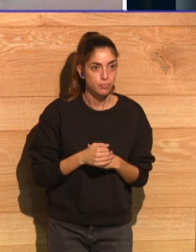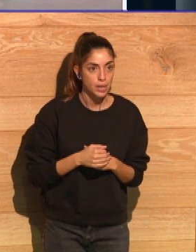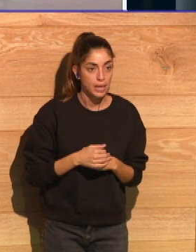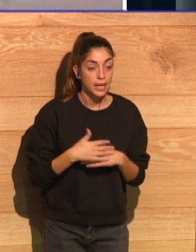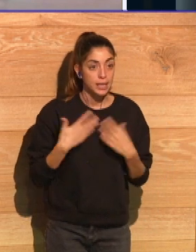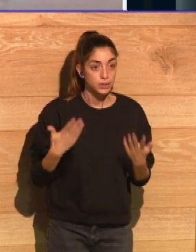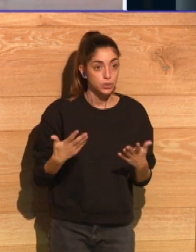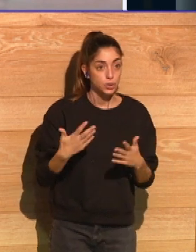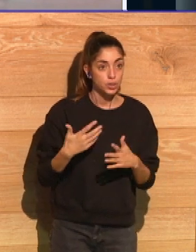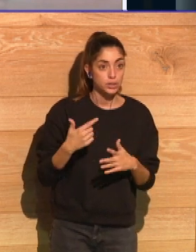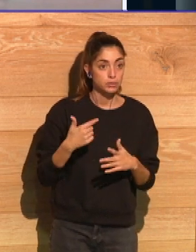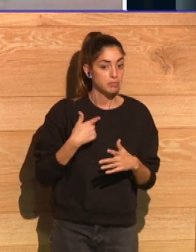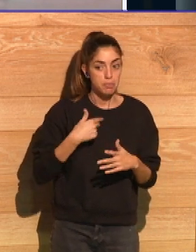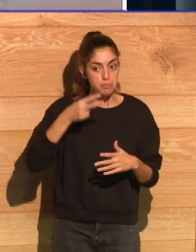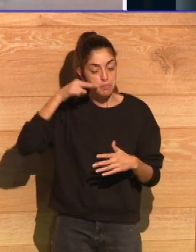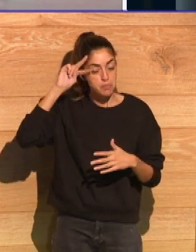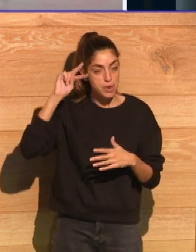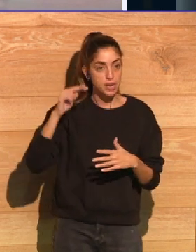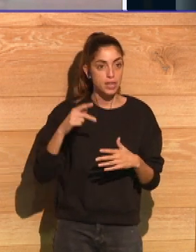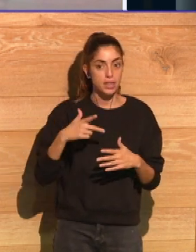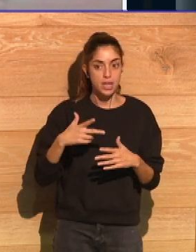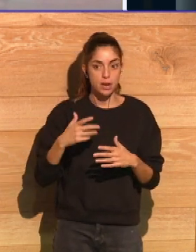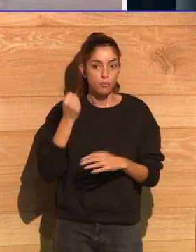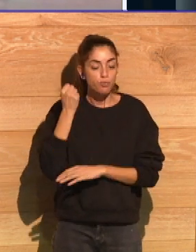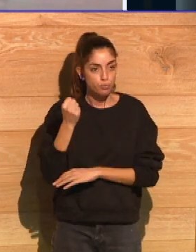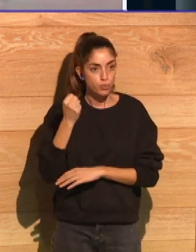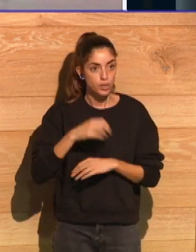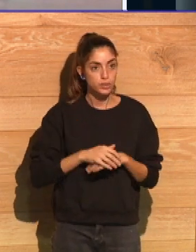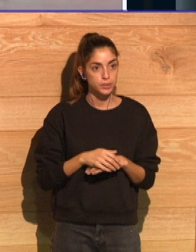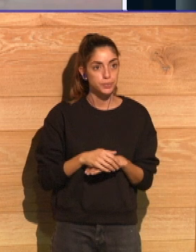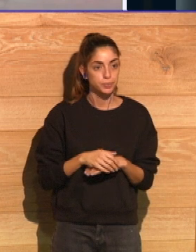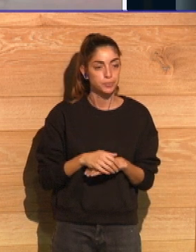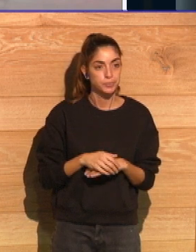Así que fue una experiencia muy intensa.